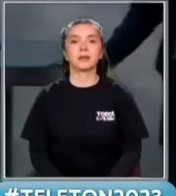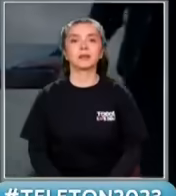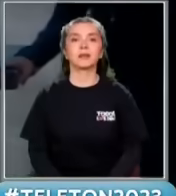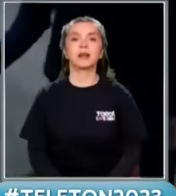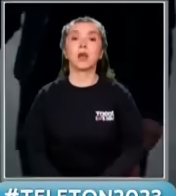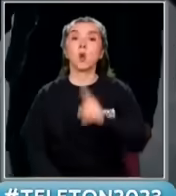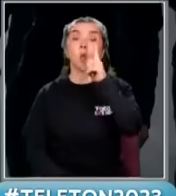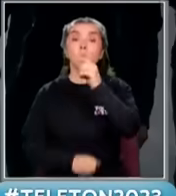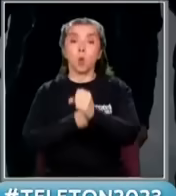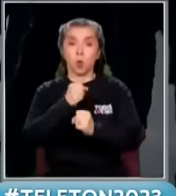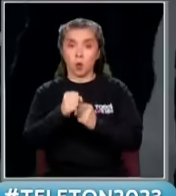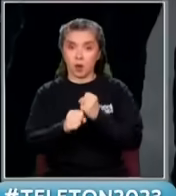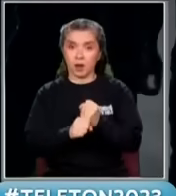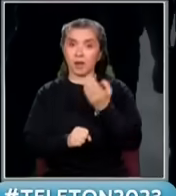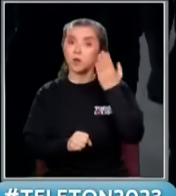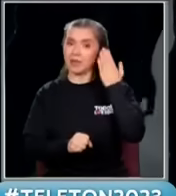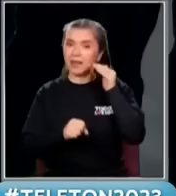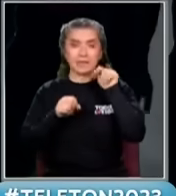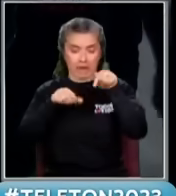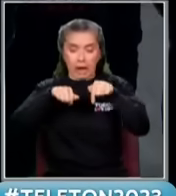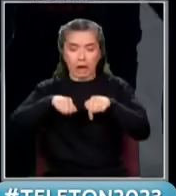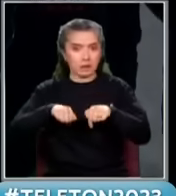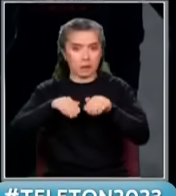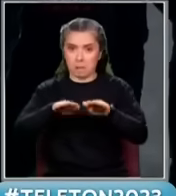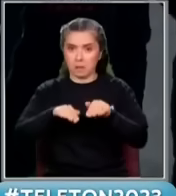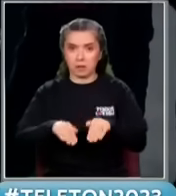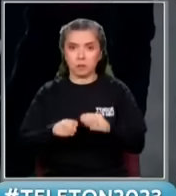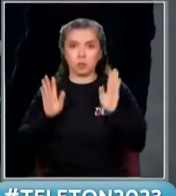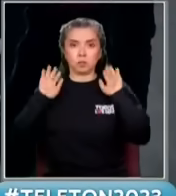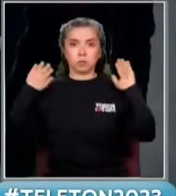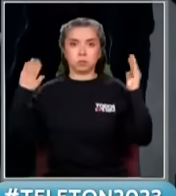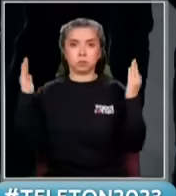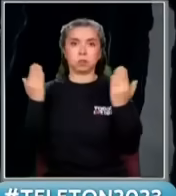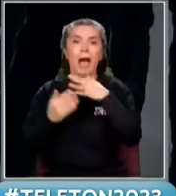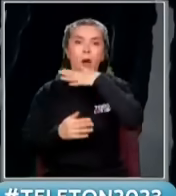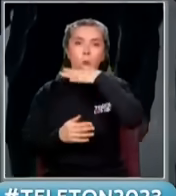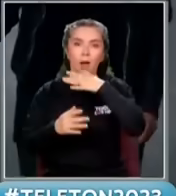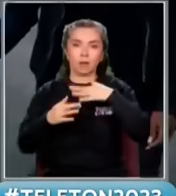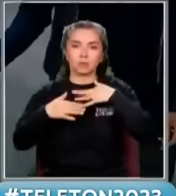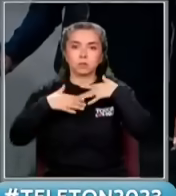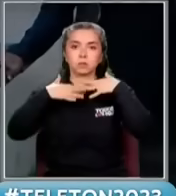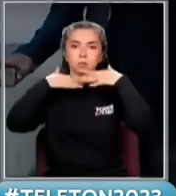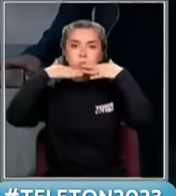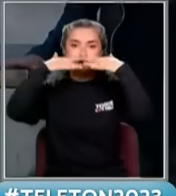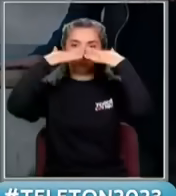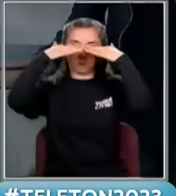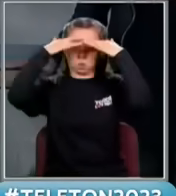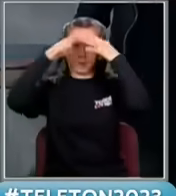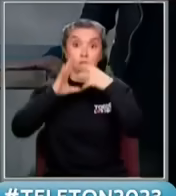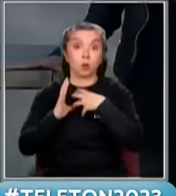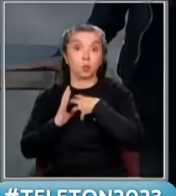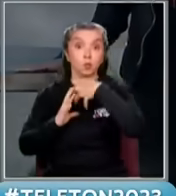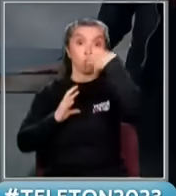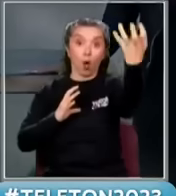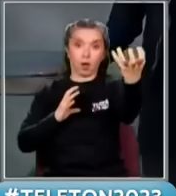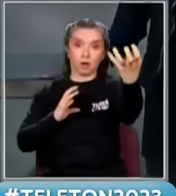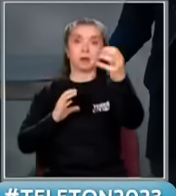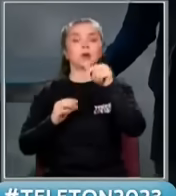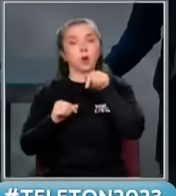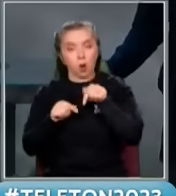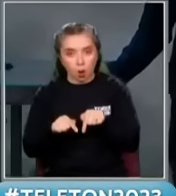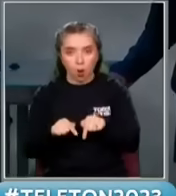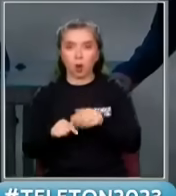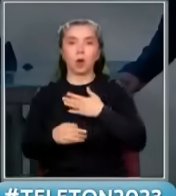Hace un año atrás estuve en este mismo escenario, encerrado en la cámara de agua de Harry Houdini, haciendo un acto de escapismo. Esta tarde quiero hacer